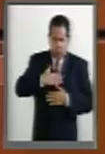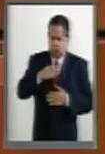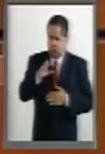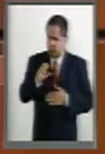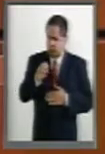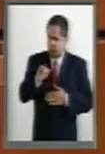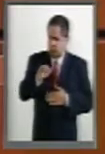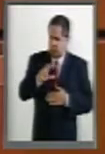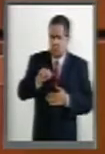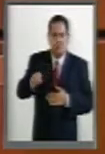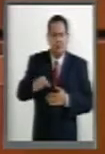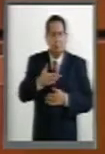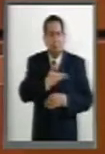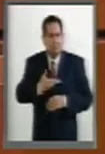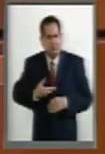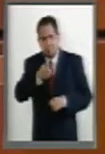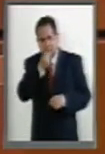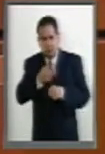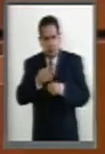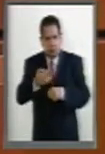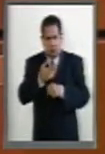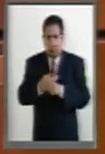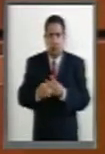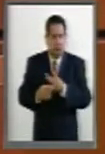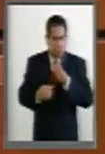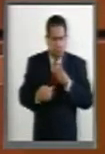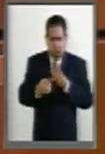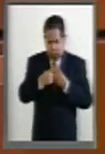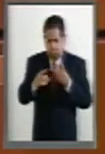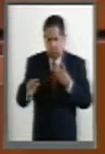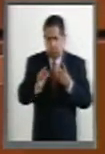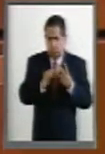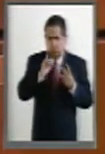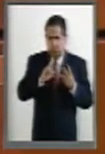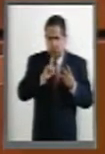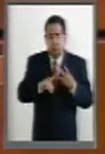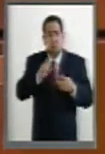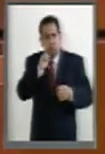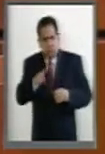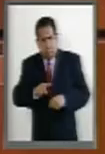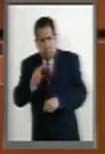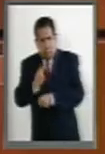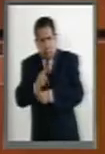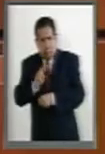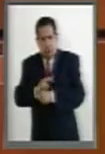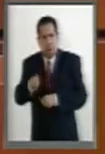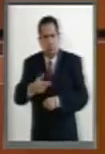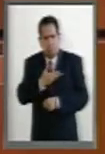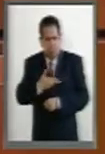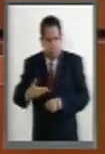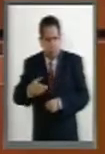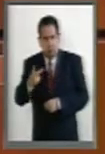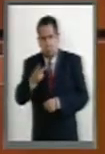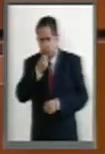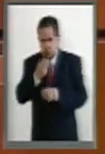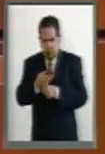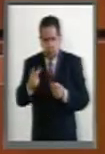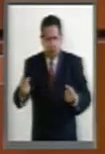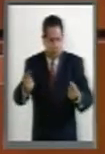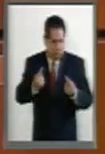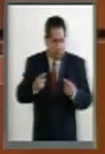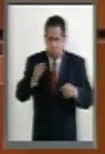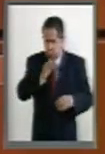son presidente, secretario y tesorero, entre los consejos de vigilancia, que son presidente y los dos secretarios,